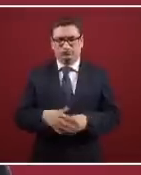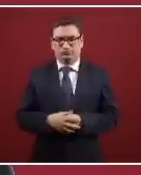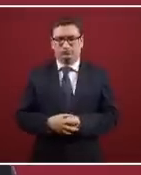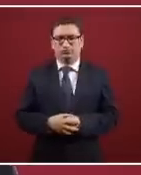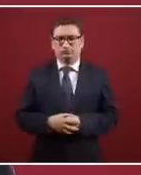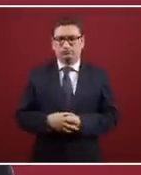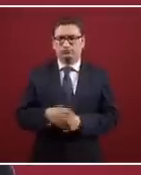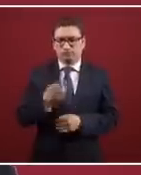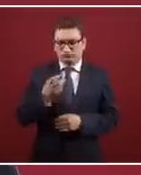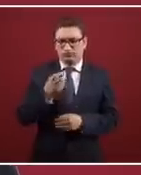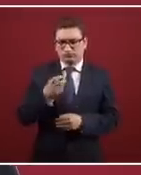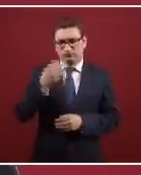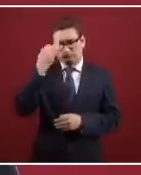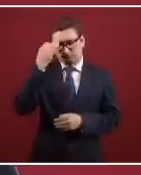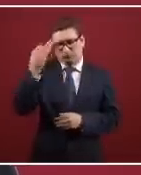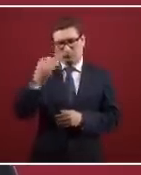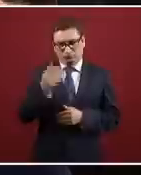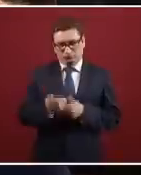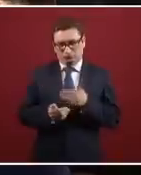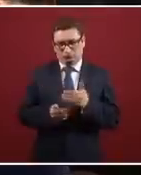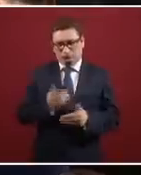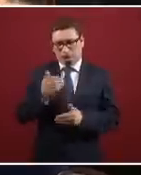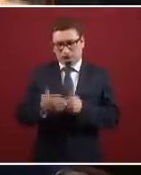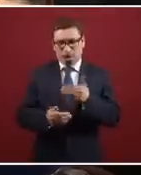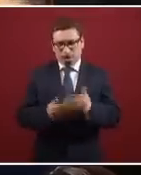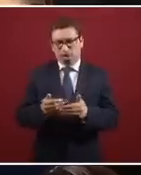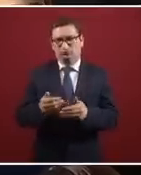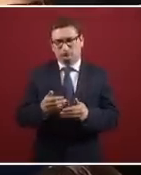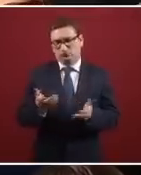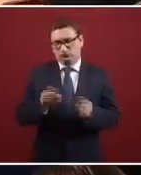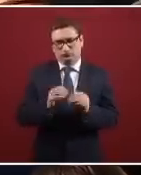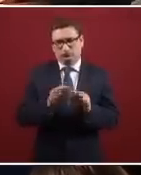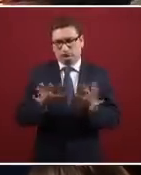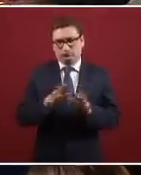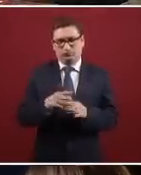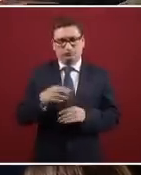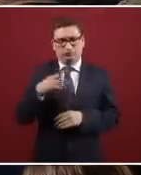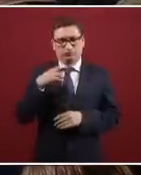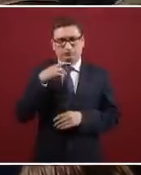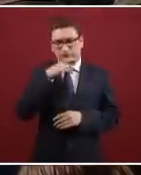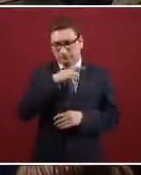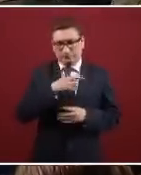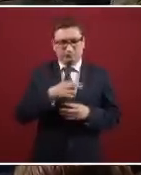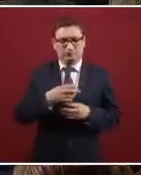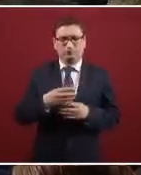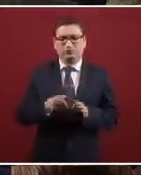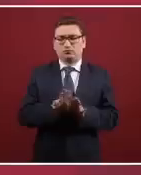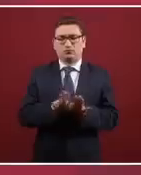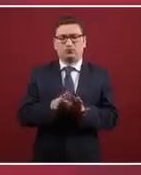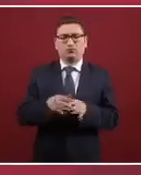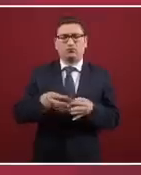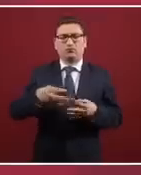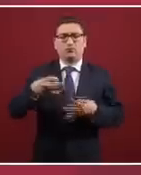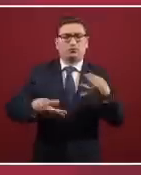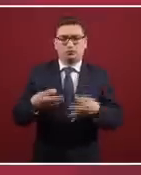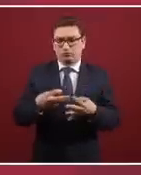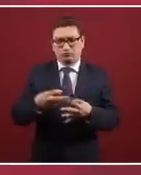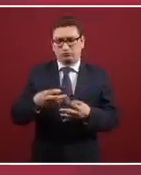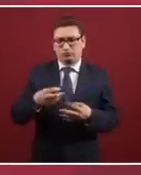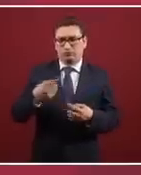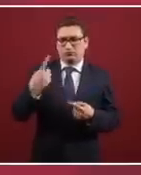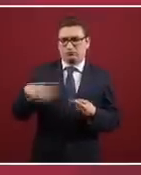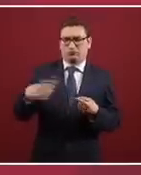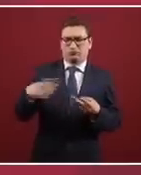Es que son procesos que llevan tiempo, no pueden haber juicios sumarios, no se pueden hacer